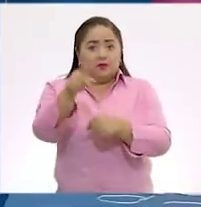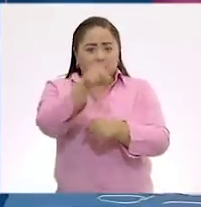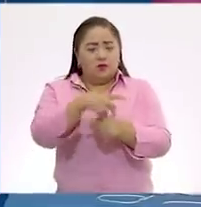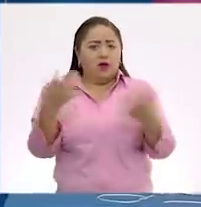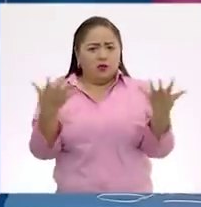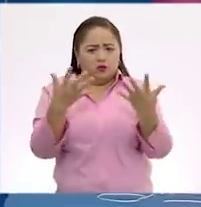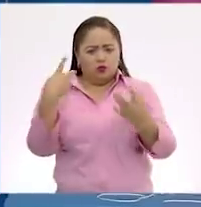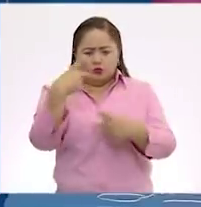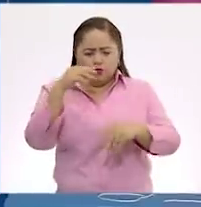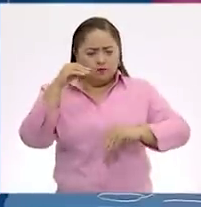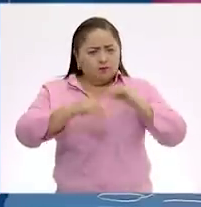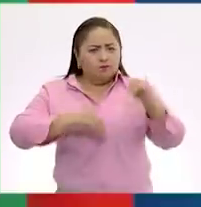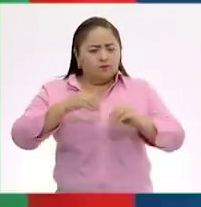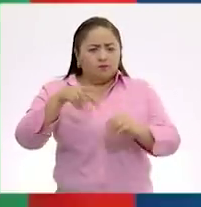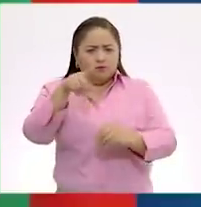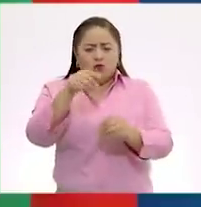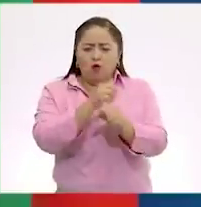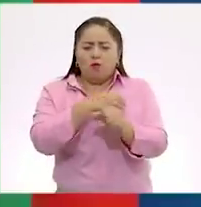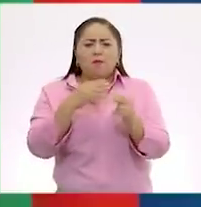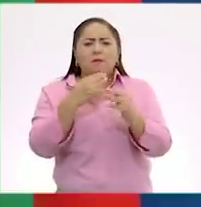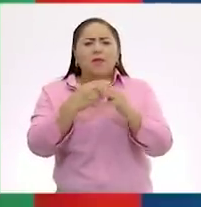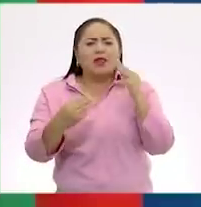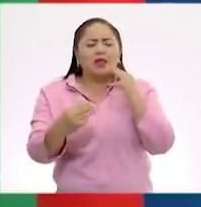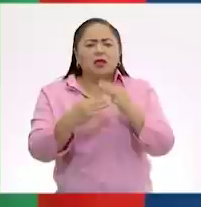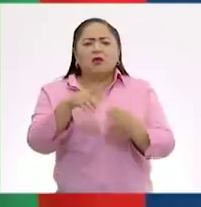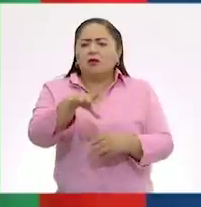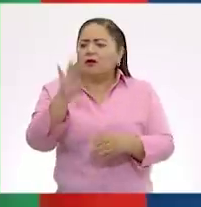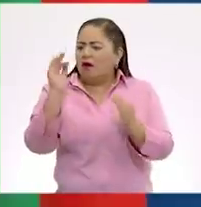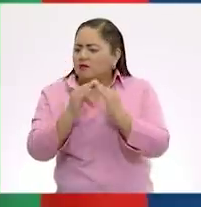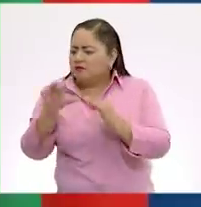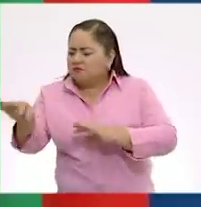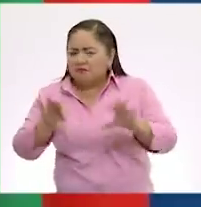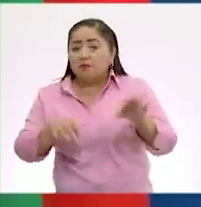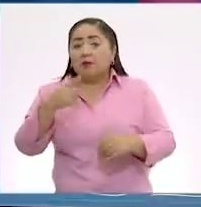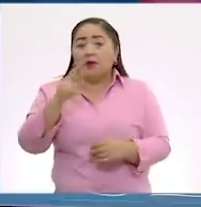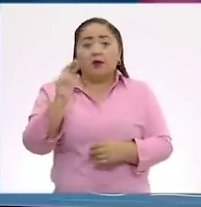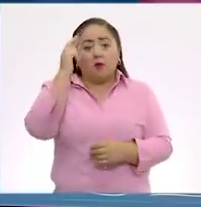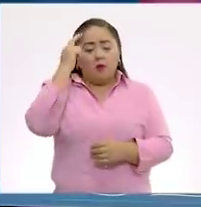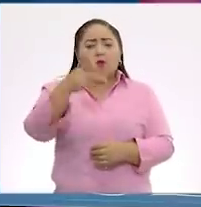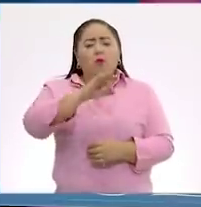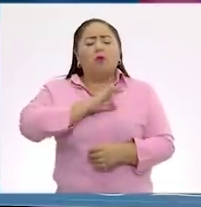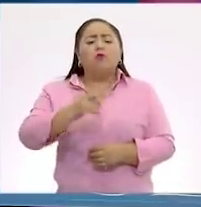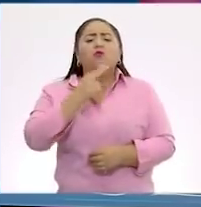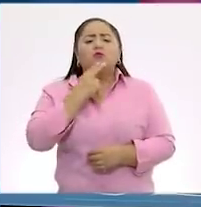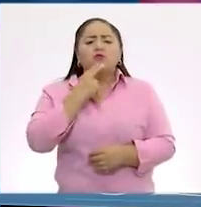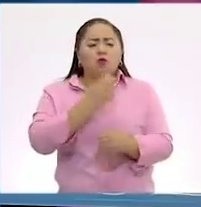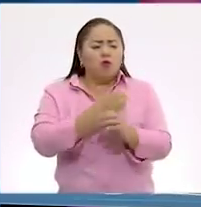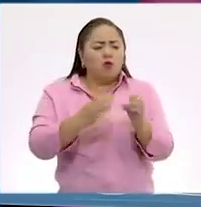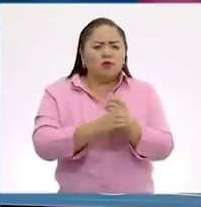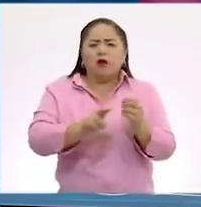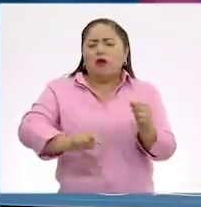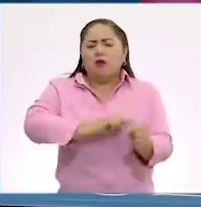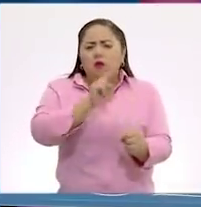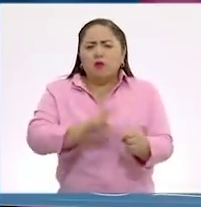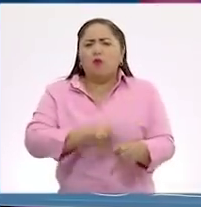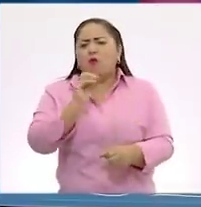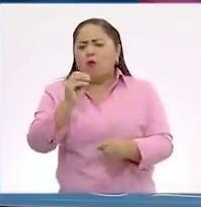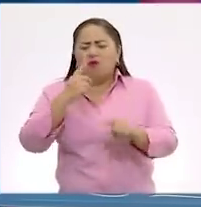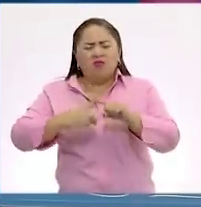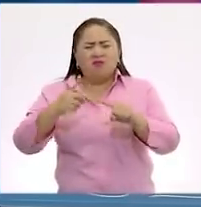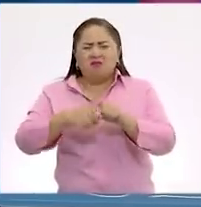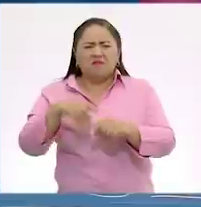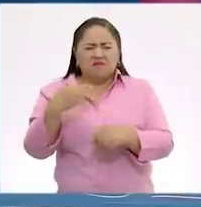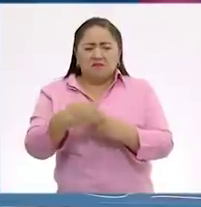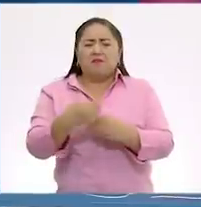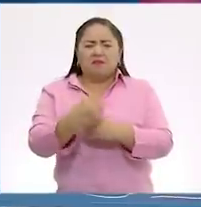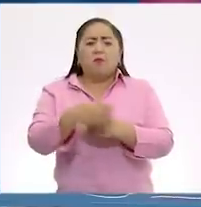realizar tu propio móvil con materiales que encuentres en casa. Recuerda que puedes utilizar objetos naturales o artificiales